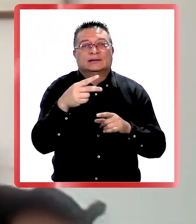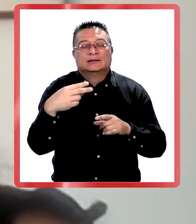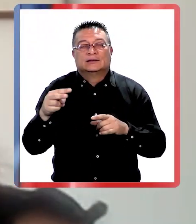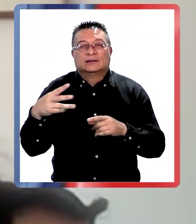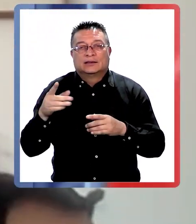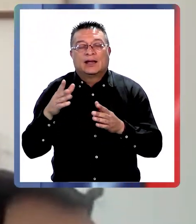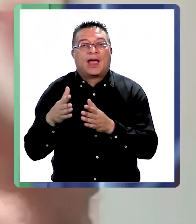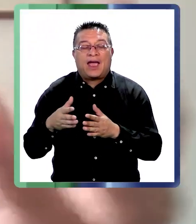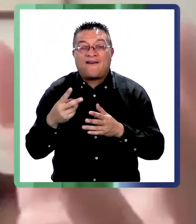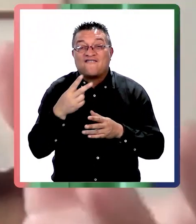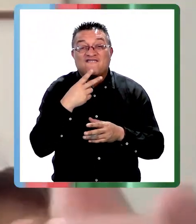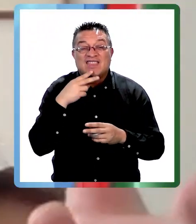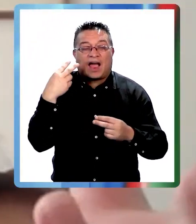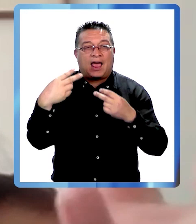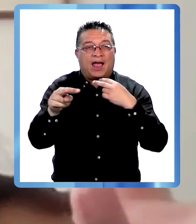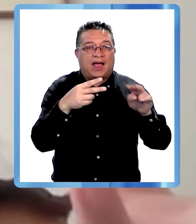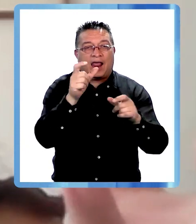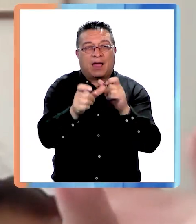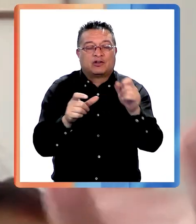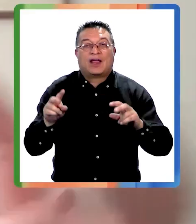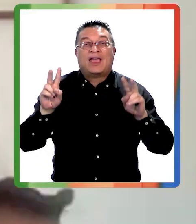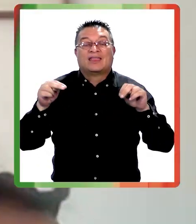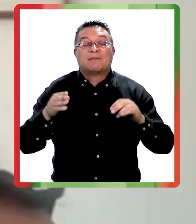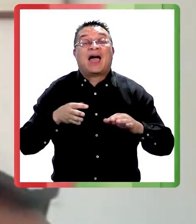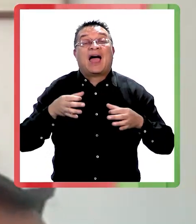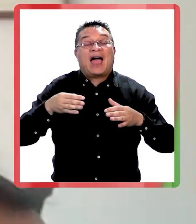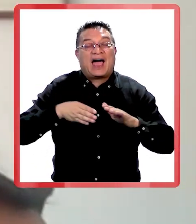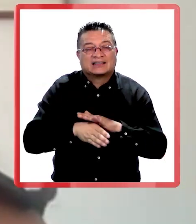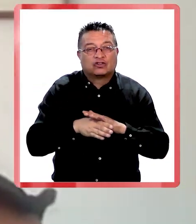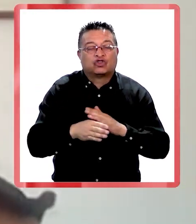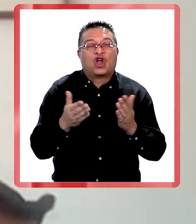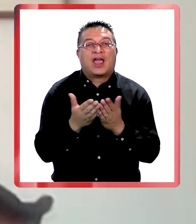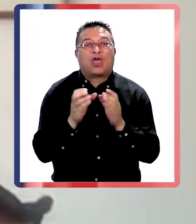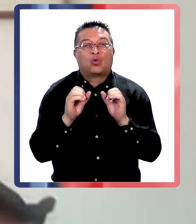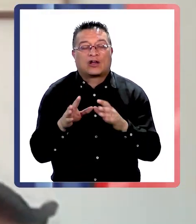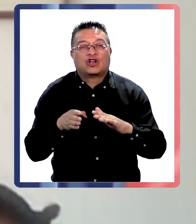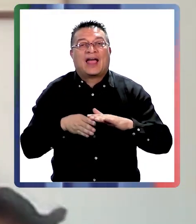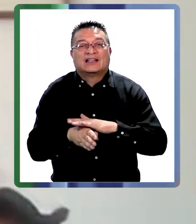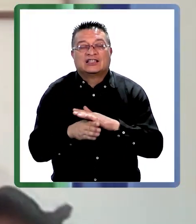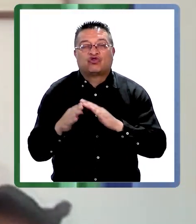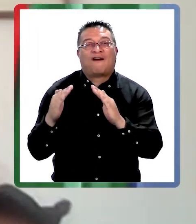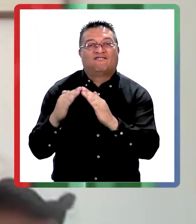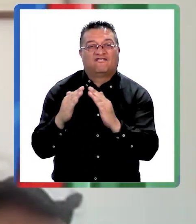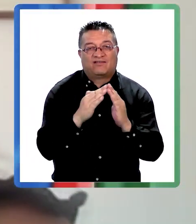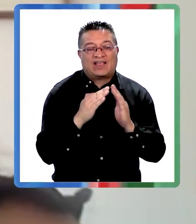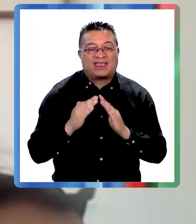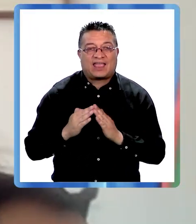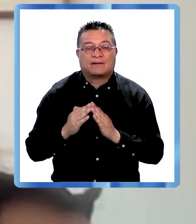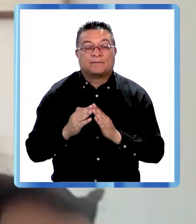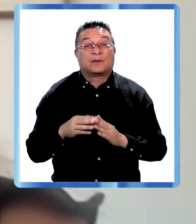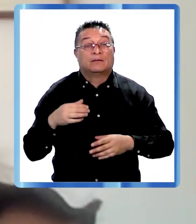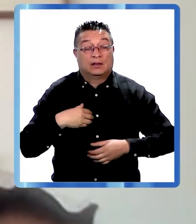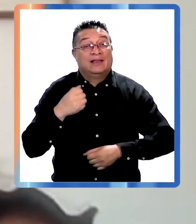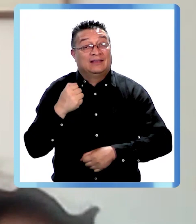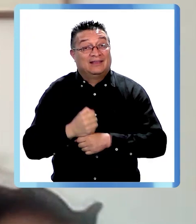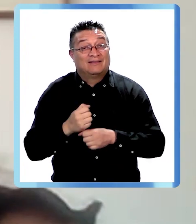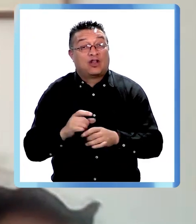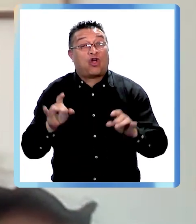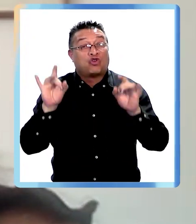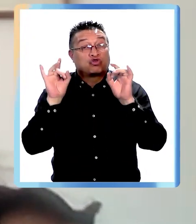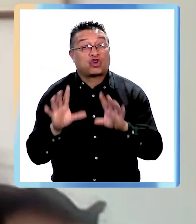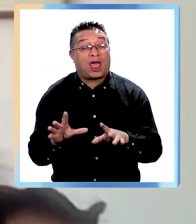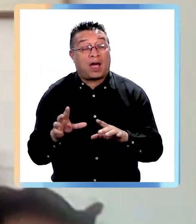y las vidas de las personas en términos de acceso a educación, acceso a salud, acceso a vivienda.